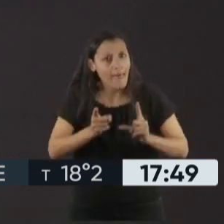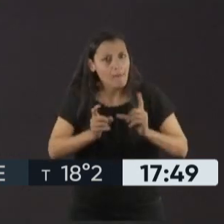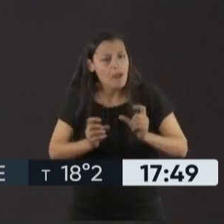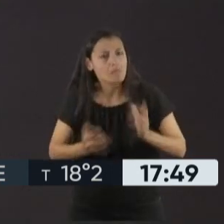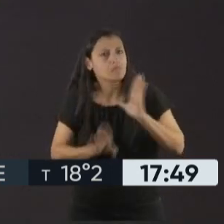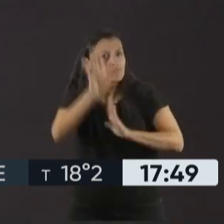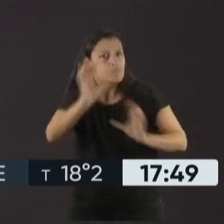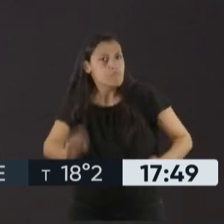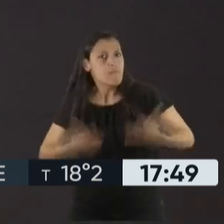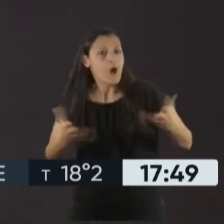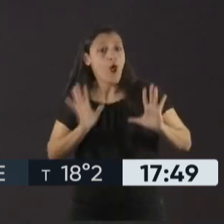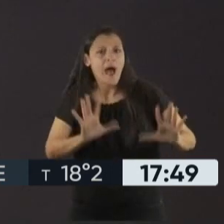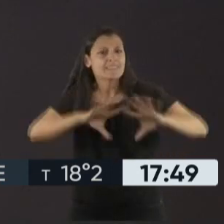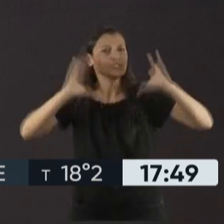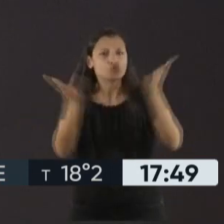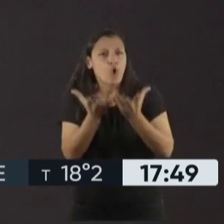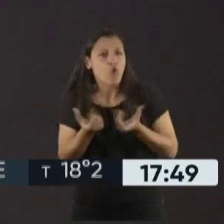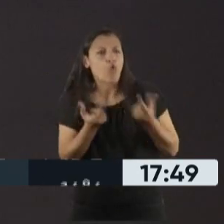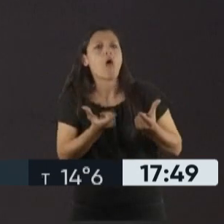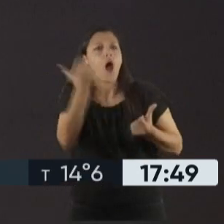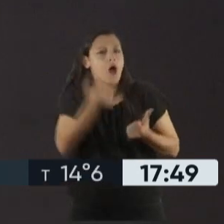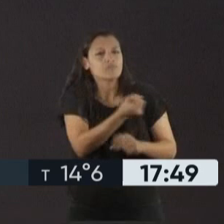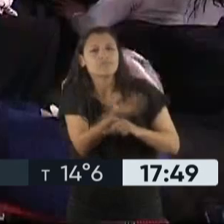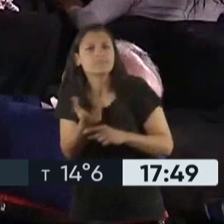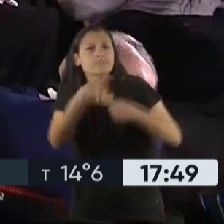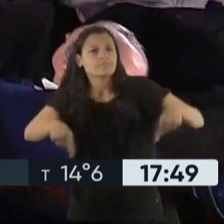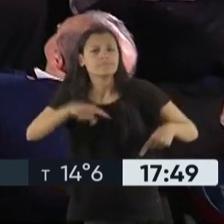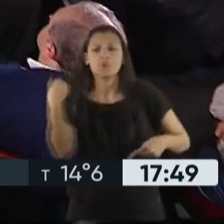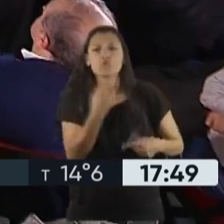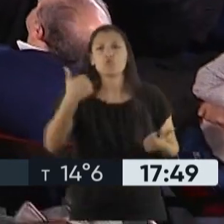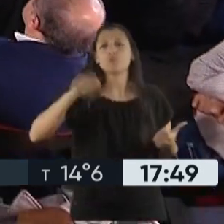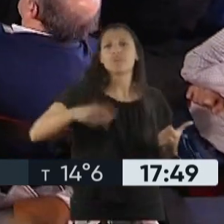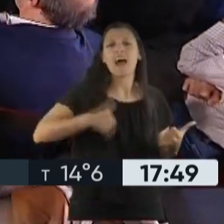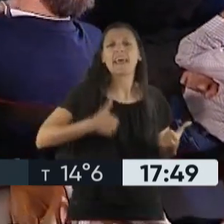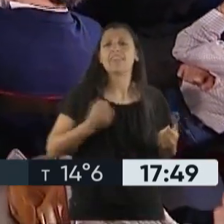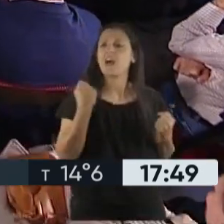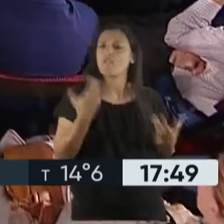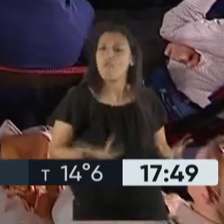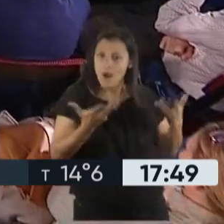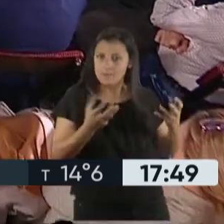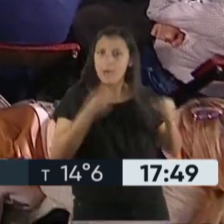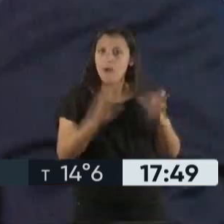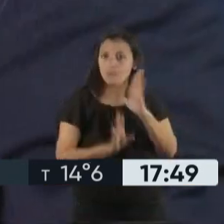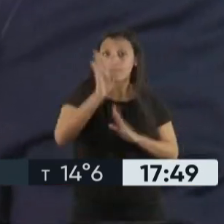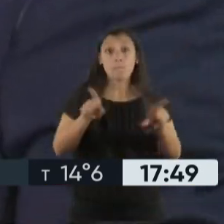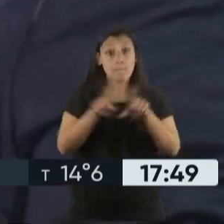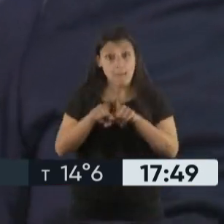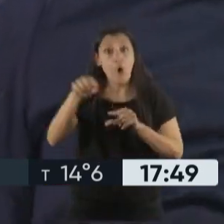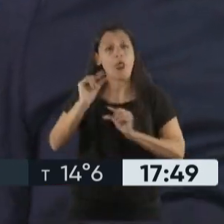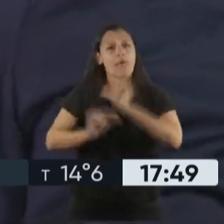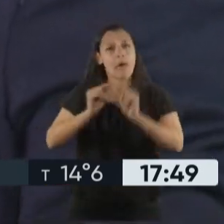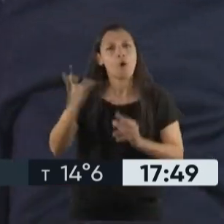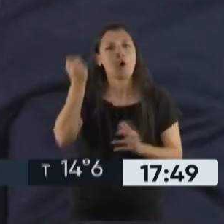un perfil de mayor diversificación y de mayor fuerza en toda nuestra estructura, lo que está ocurriendo con la recuperación